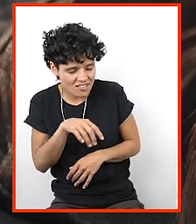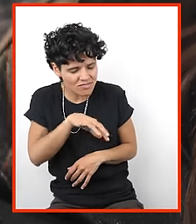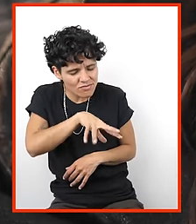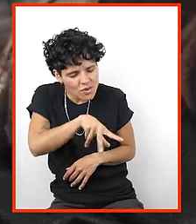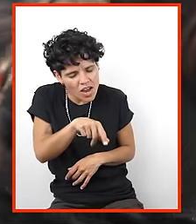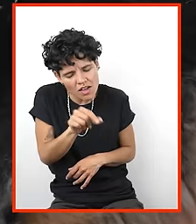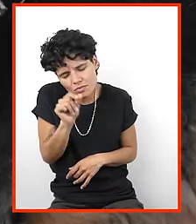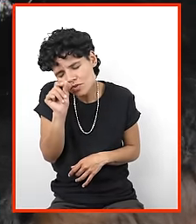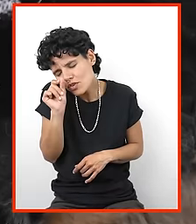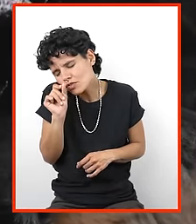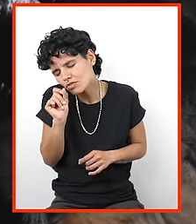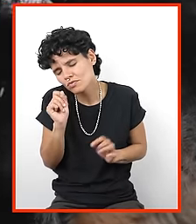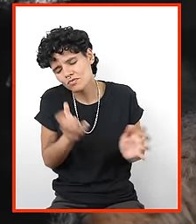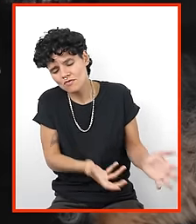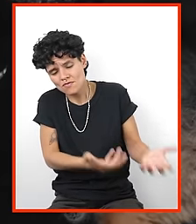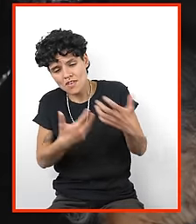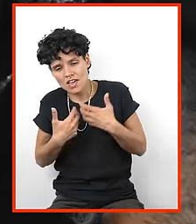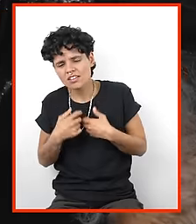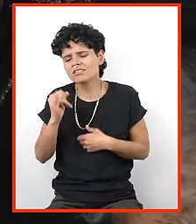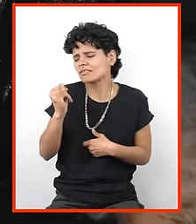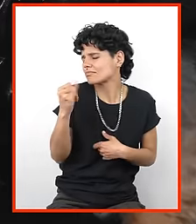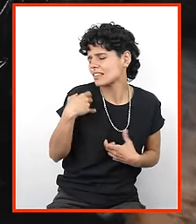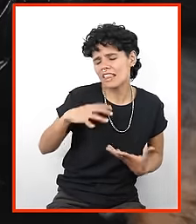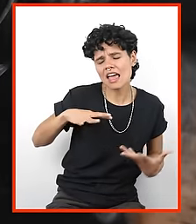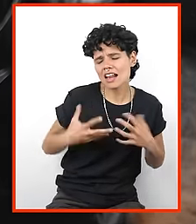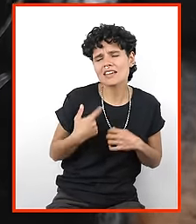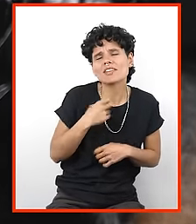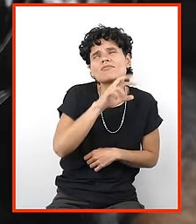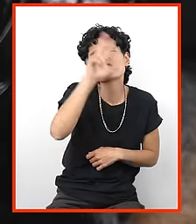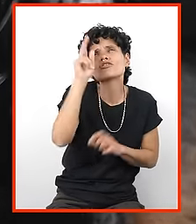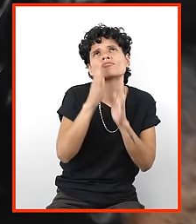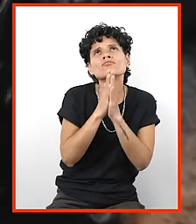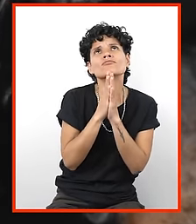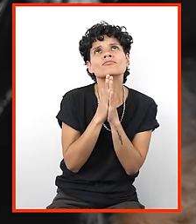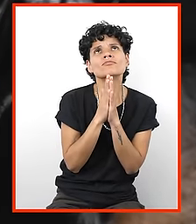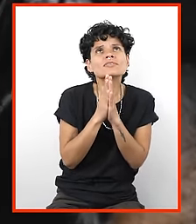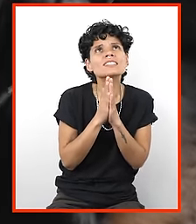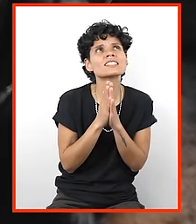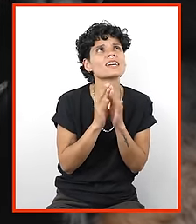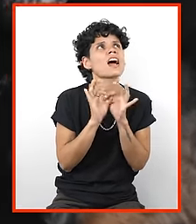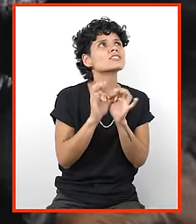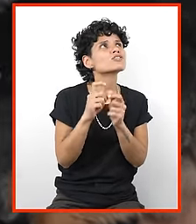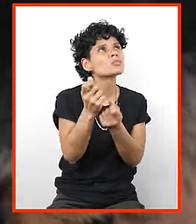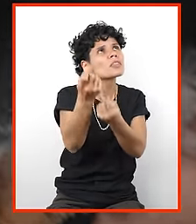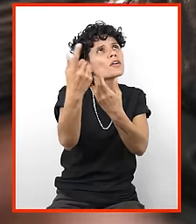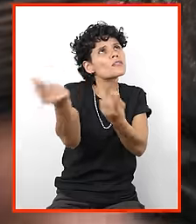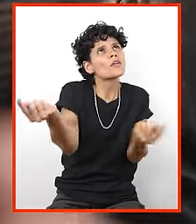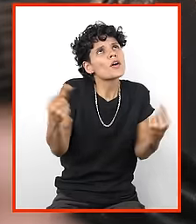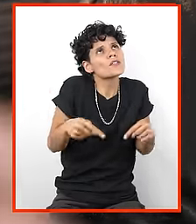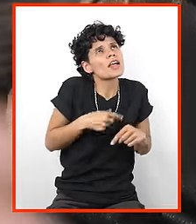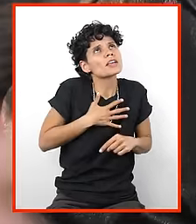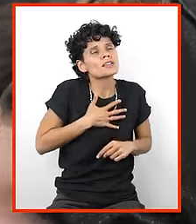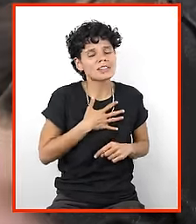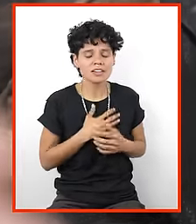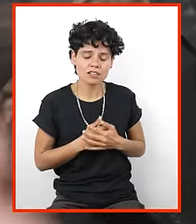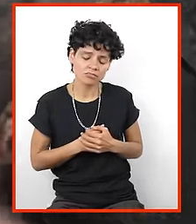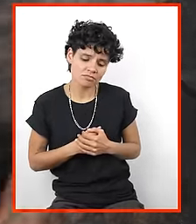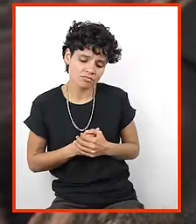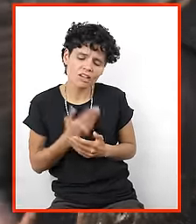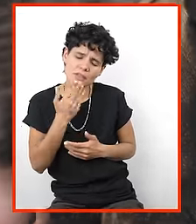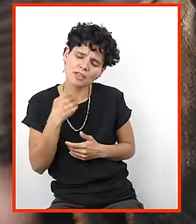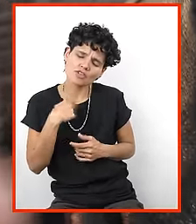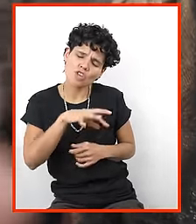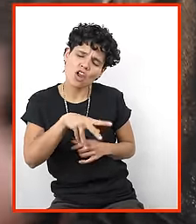Hace unos días. Sí, fue muy terrible, gracias a Dios. Pude volver donde mis hermanos. Ay. Te